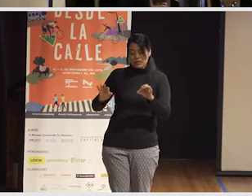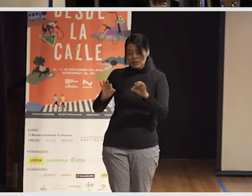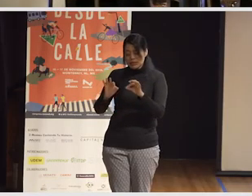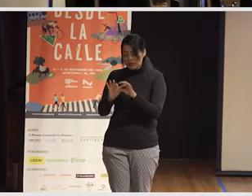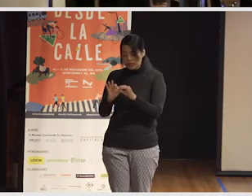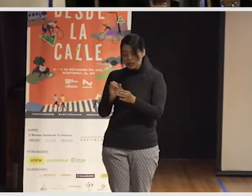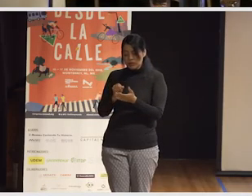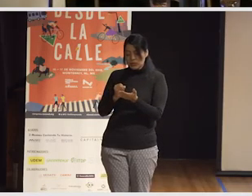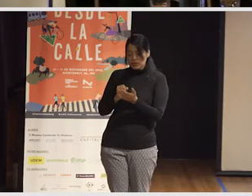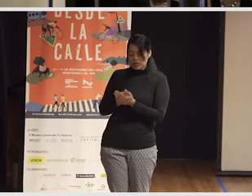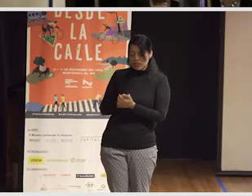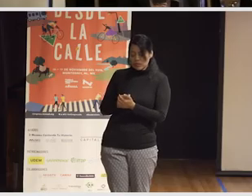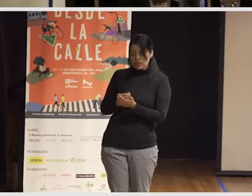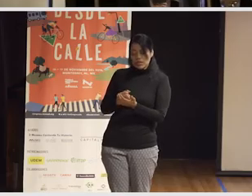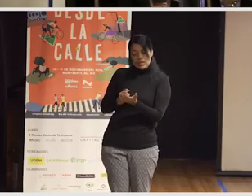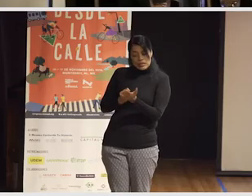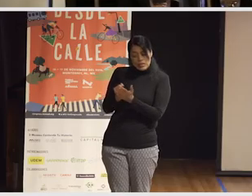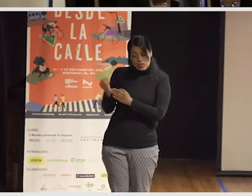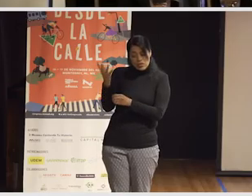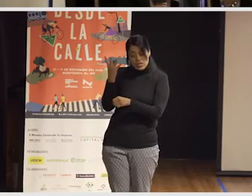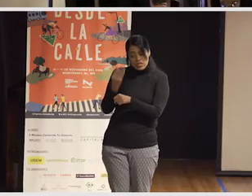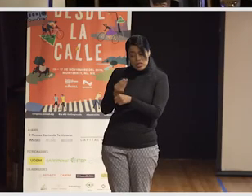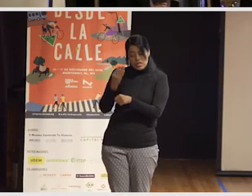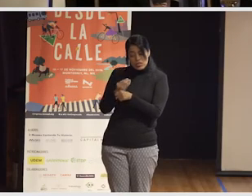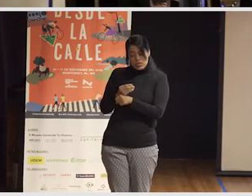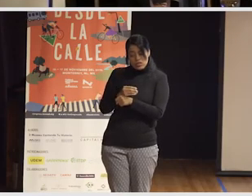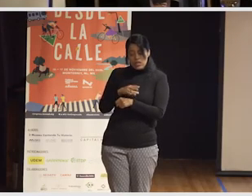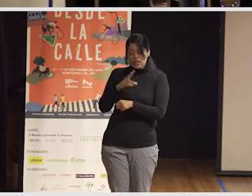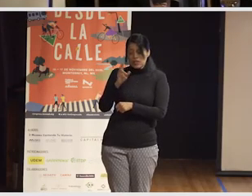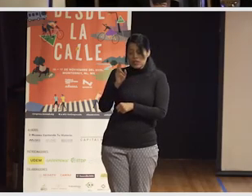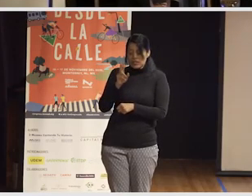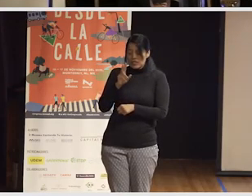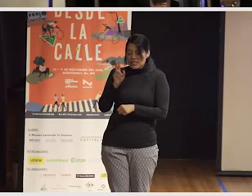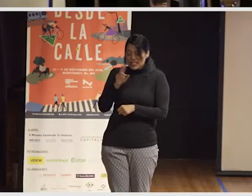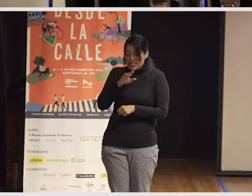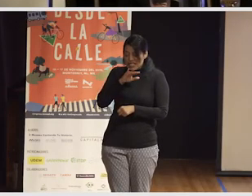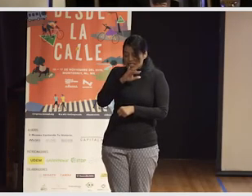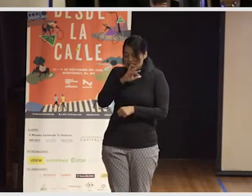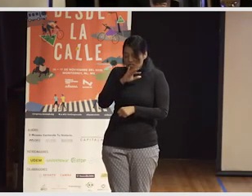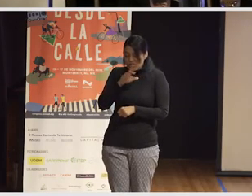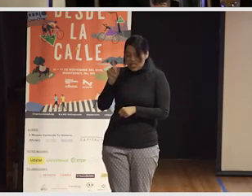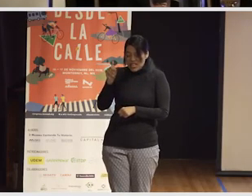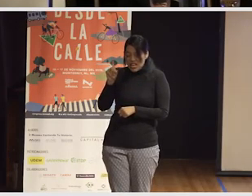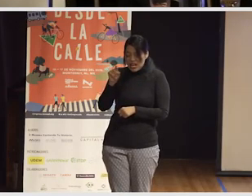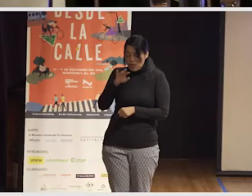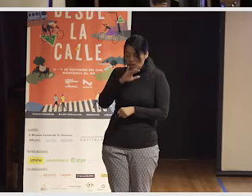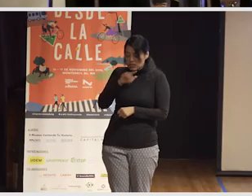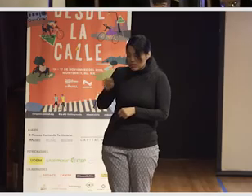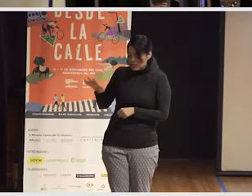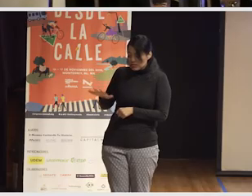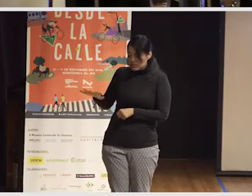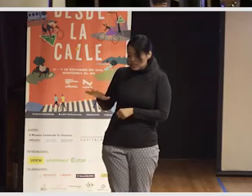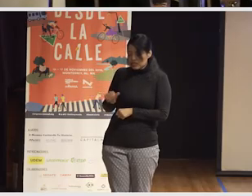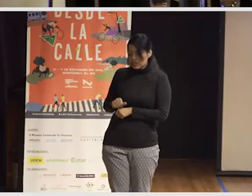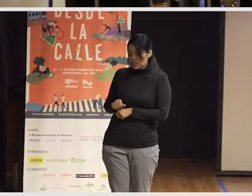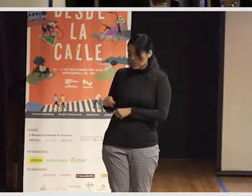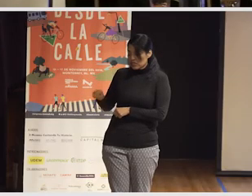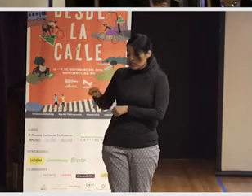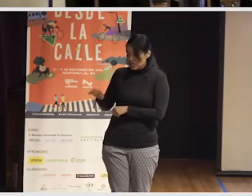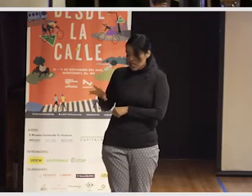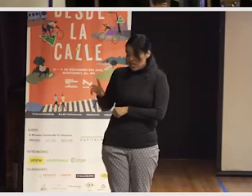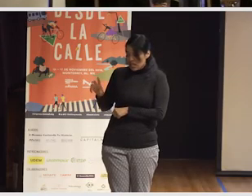entre los municipios que se tenía que resolver es la contaminación del agua que hace el municipio de morelia a los a la cuenca y